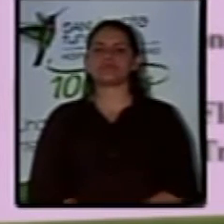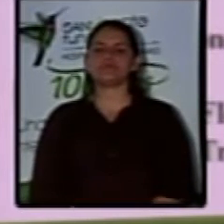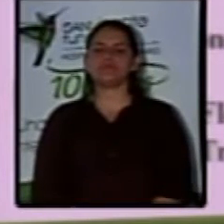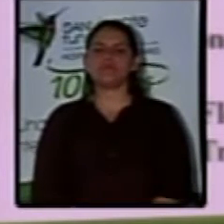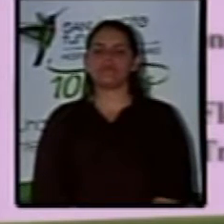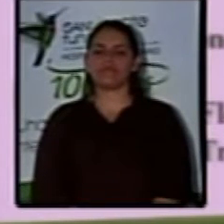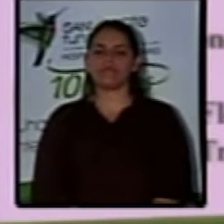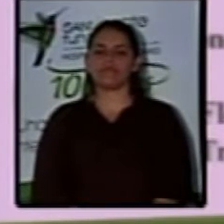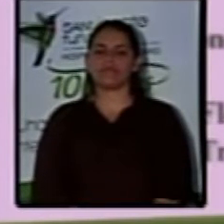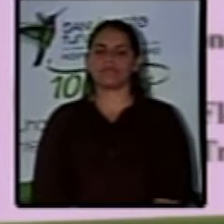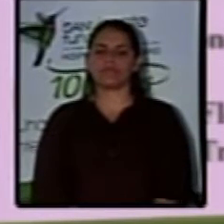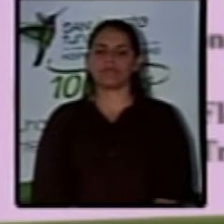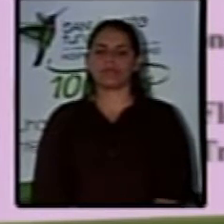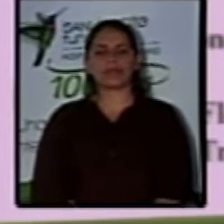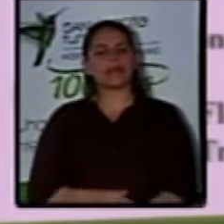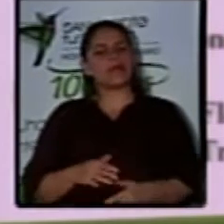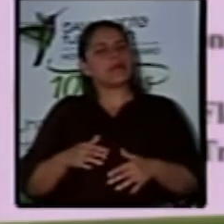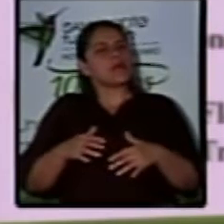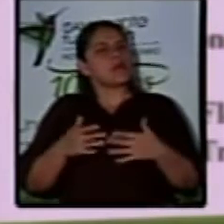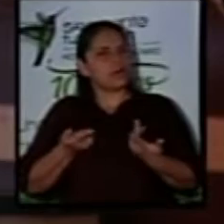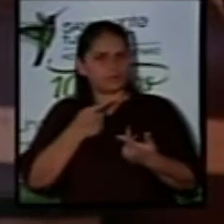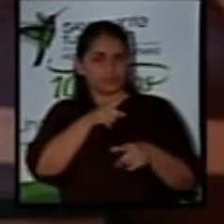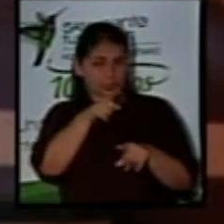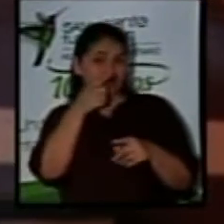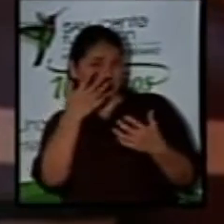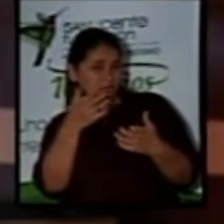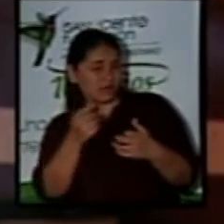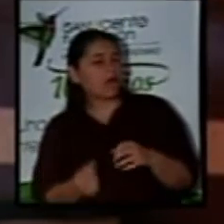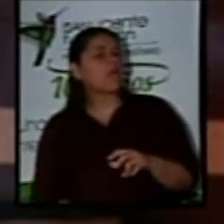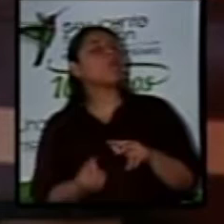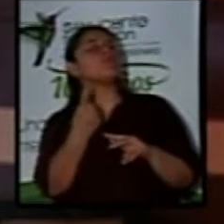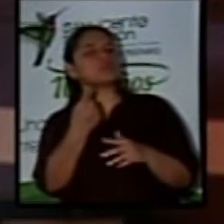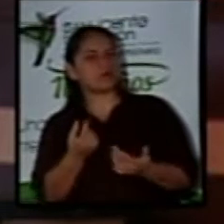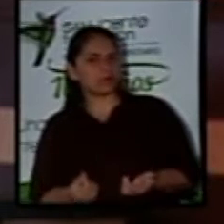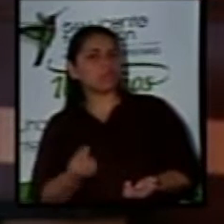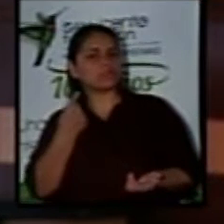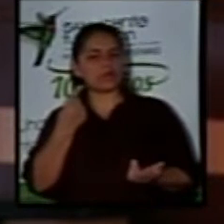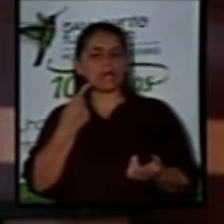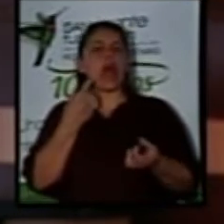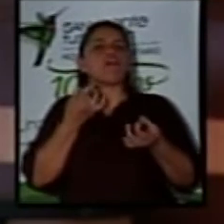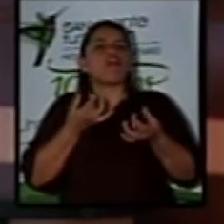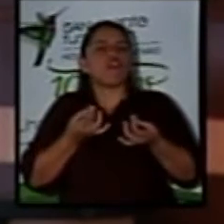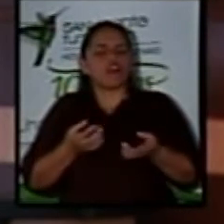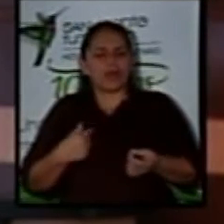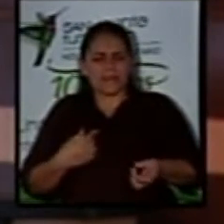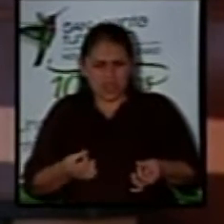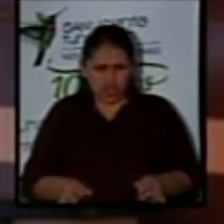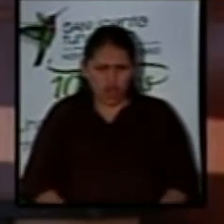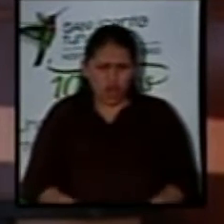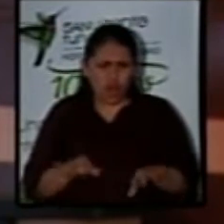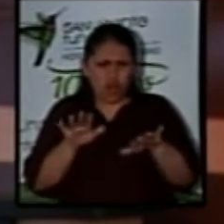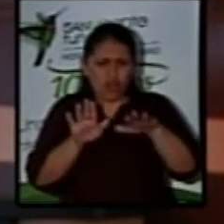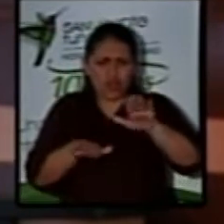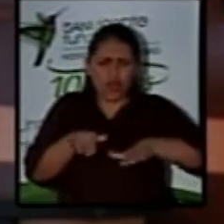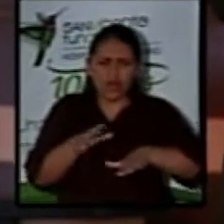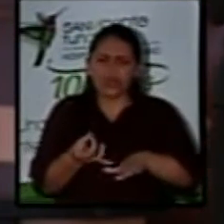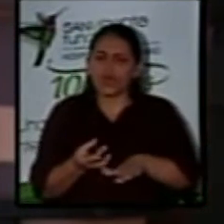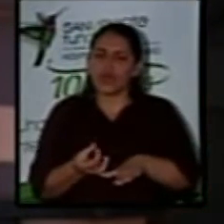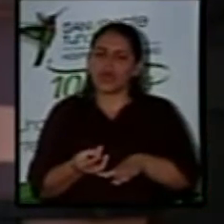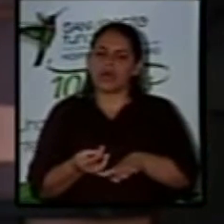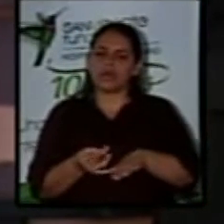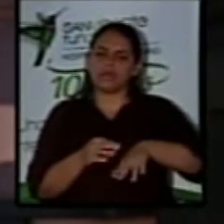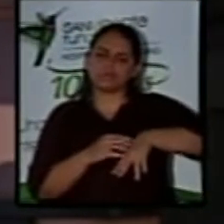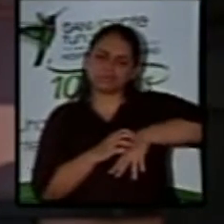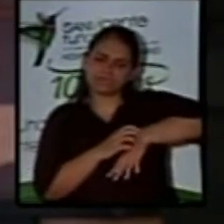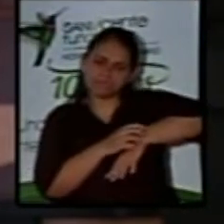Entonces, vamos a los síntomas que relacionan las personas. Si a mí me duelen las piernas, si tengo una arañita o tengo una variz, a eso